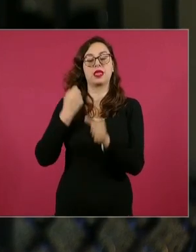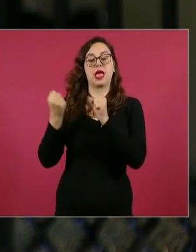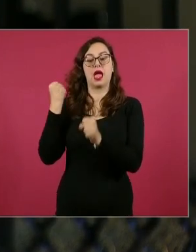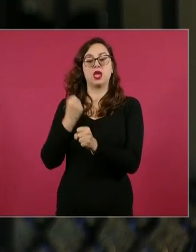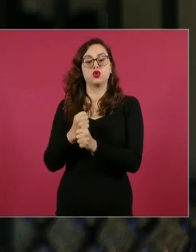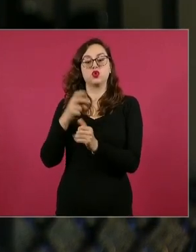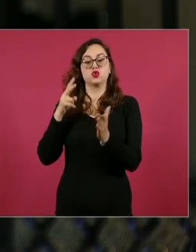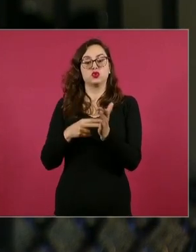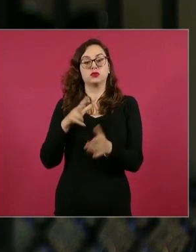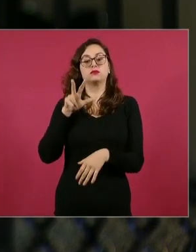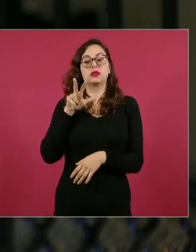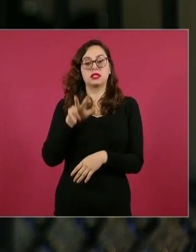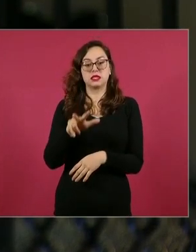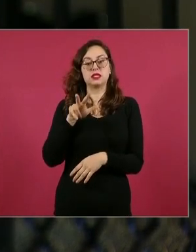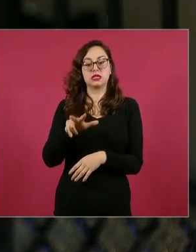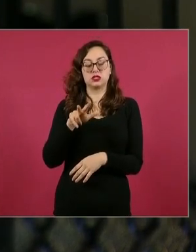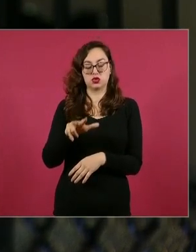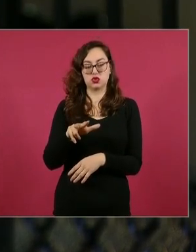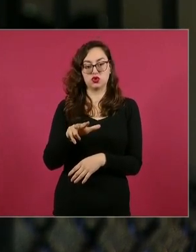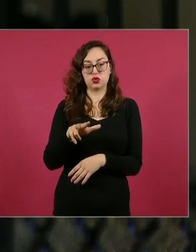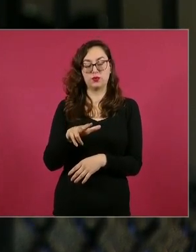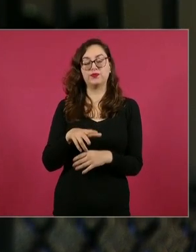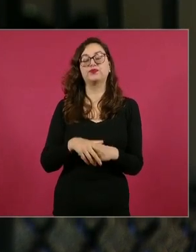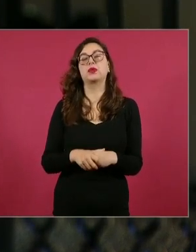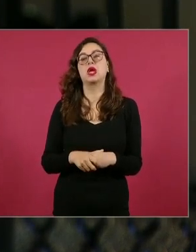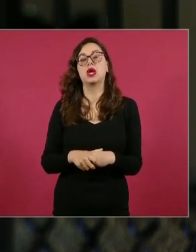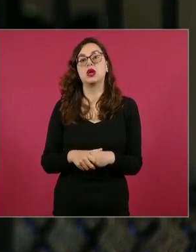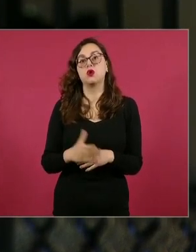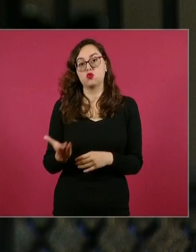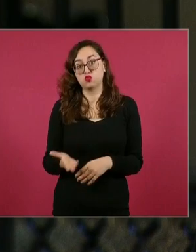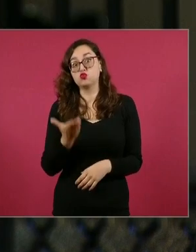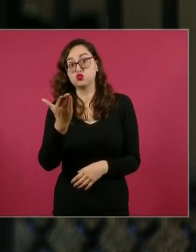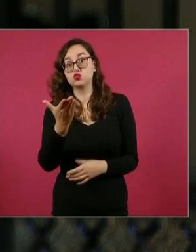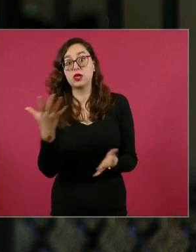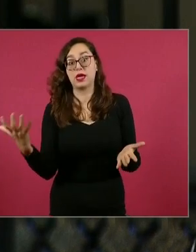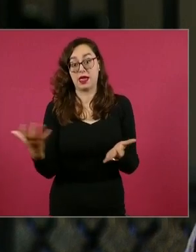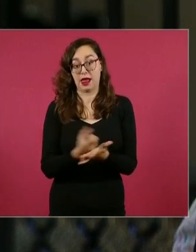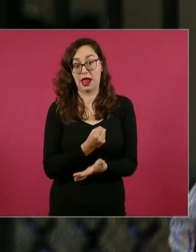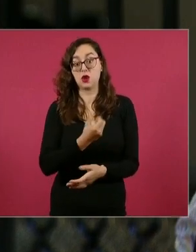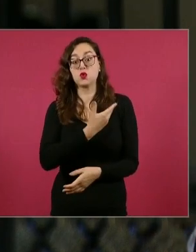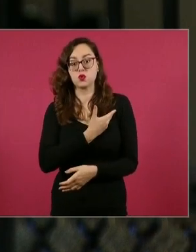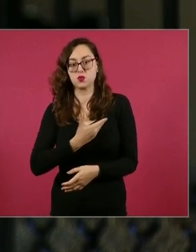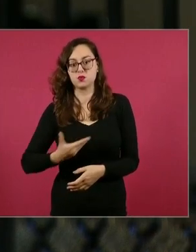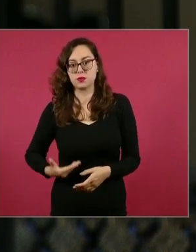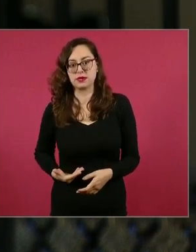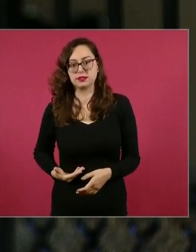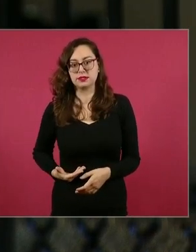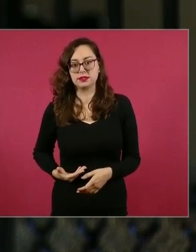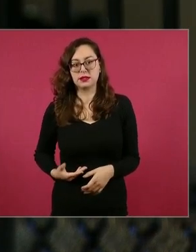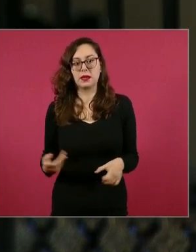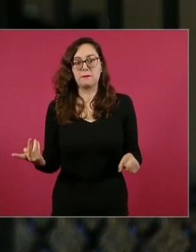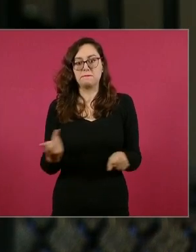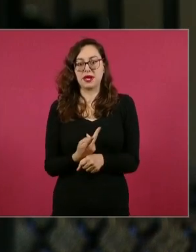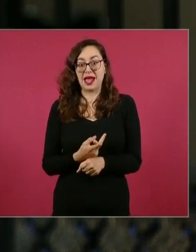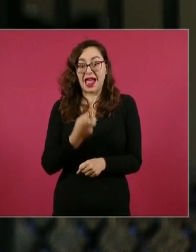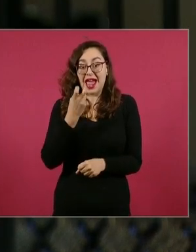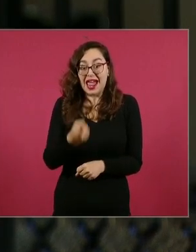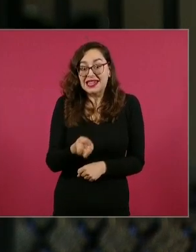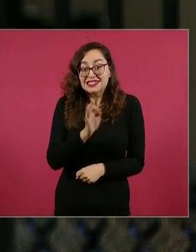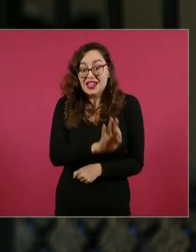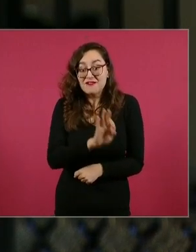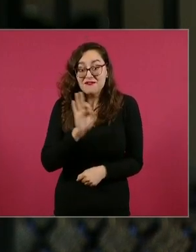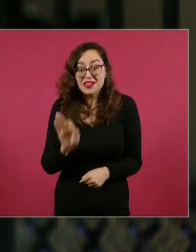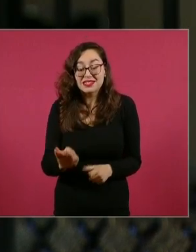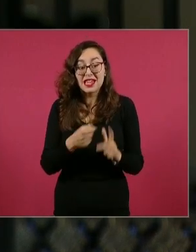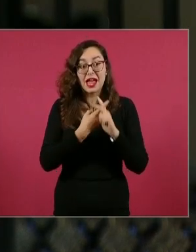su triunfo en las urnas eh la Embajada de Estados Unidos en México comenzó a a dar aportaciones a México ianos contra la corrupción y